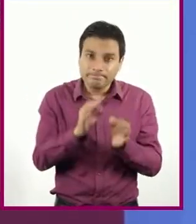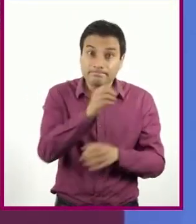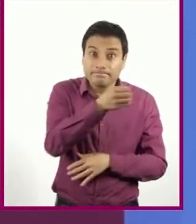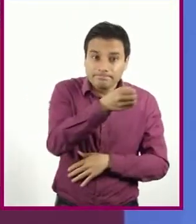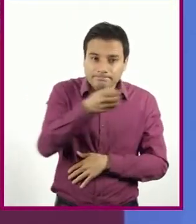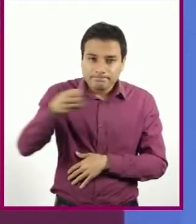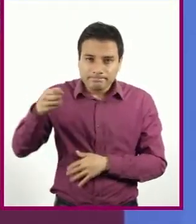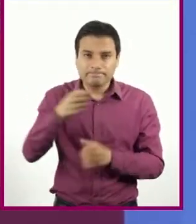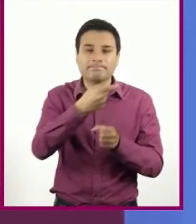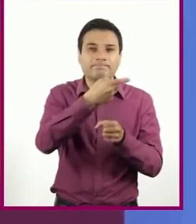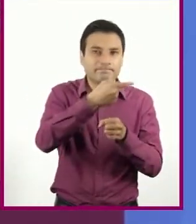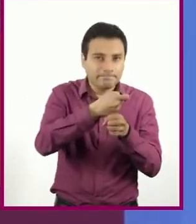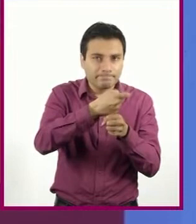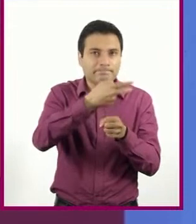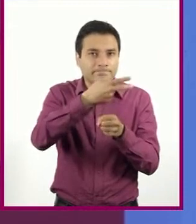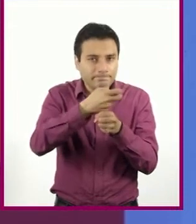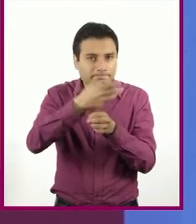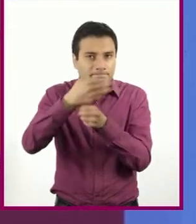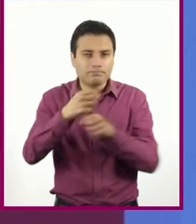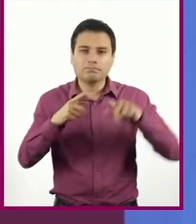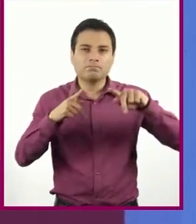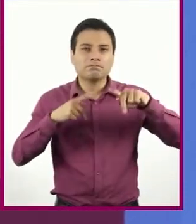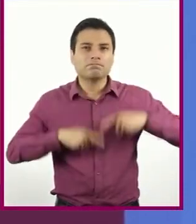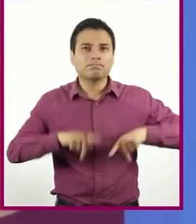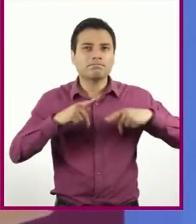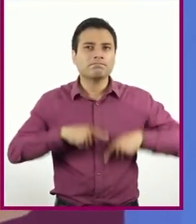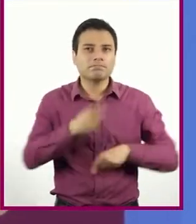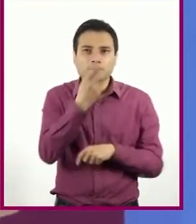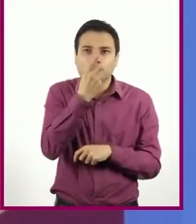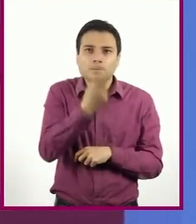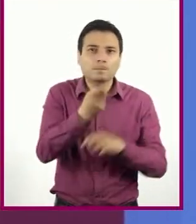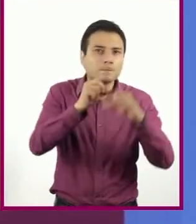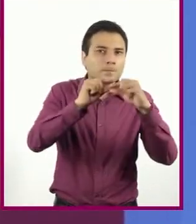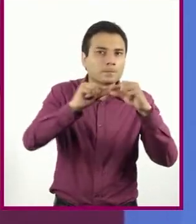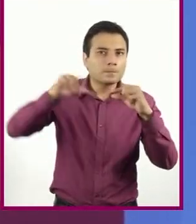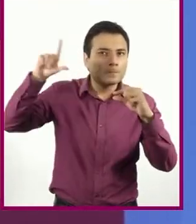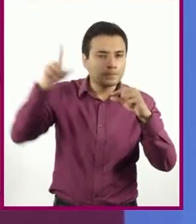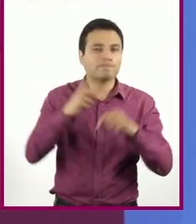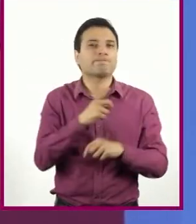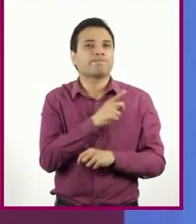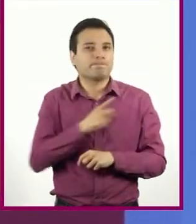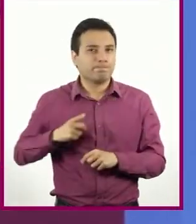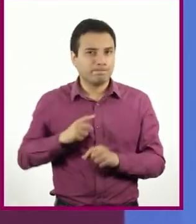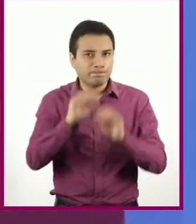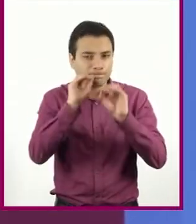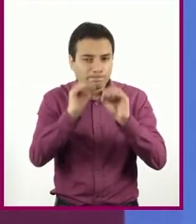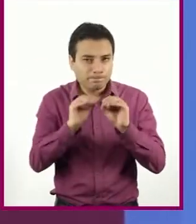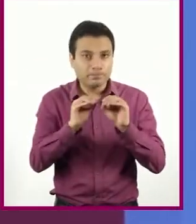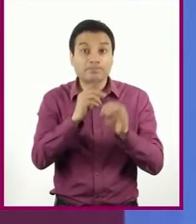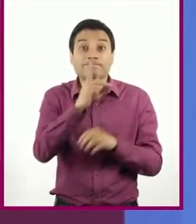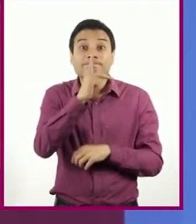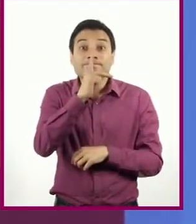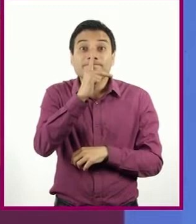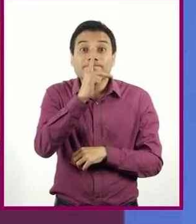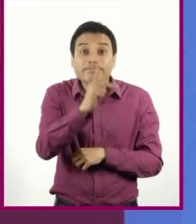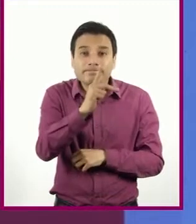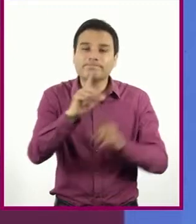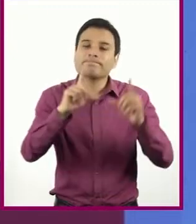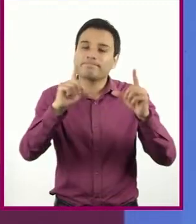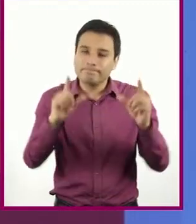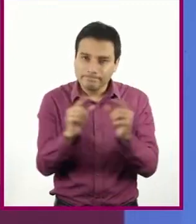y cuáles serán los diálogos que las acompañarán. Diálogos sintéticos, sobre todo, es